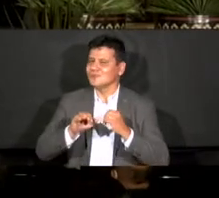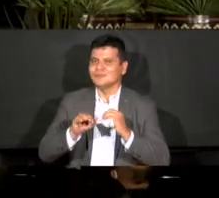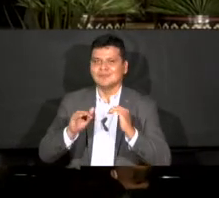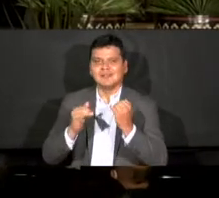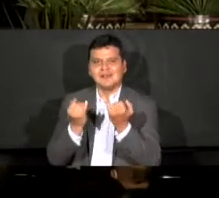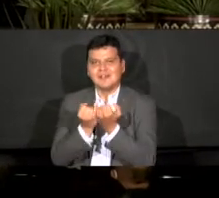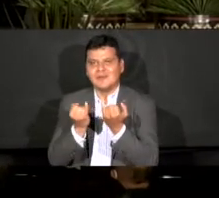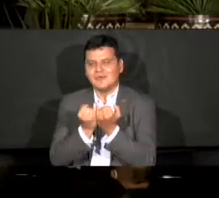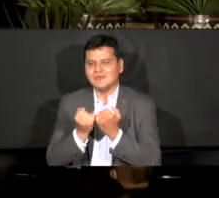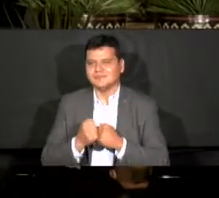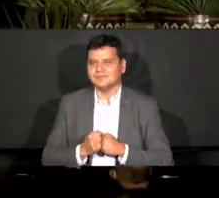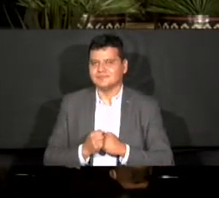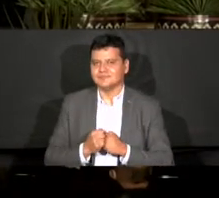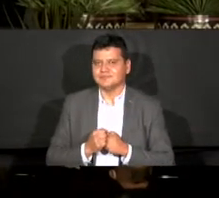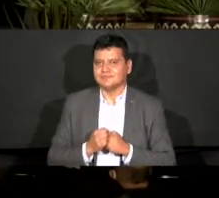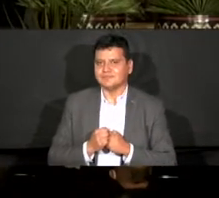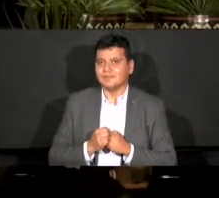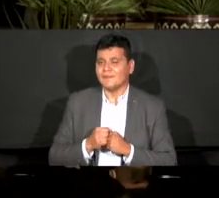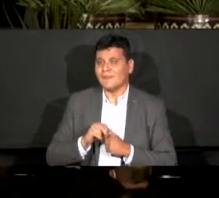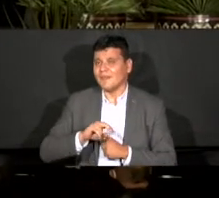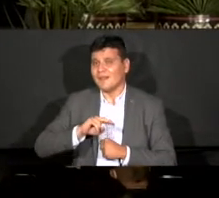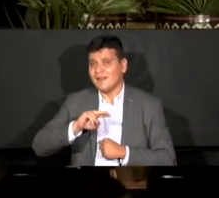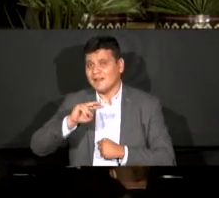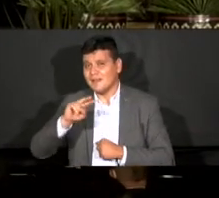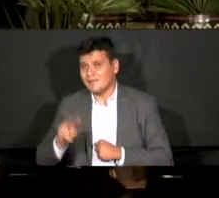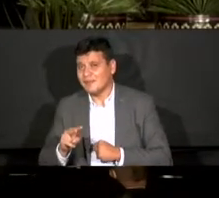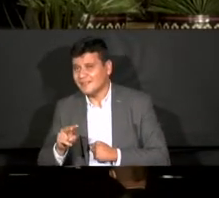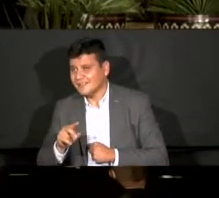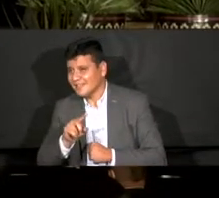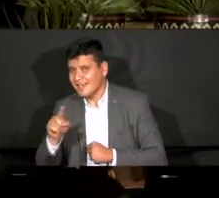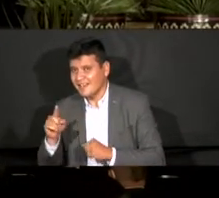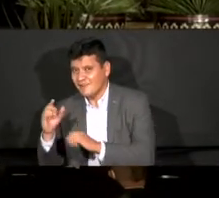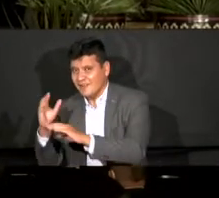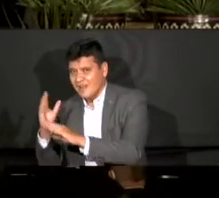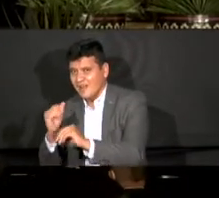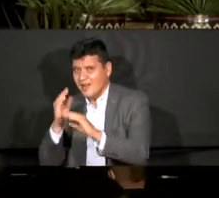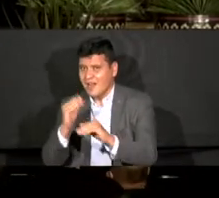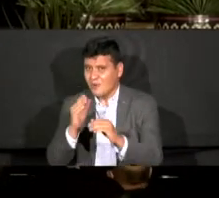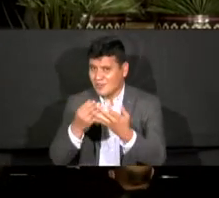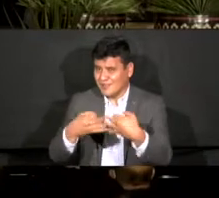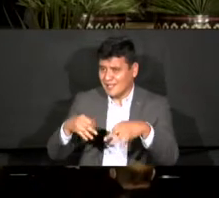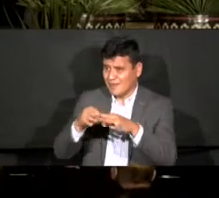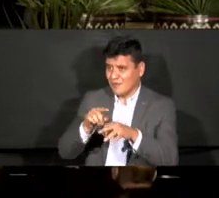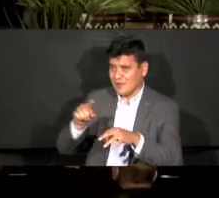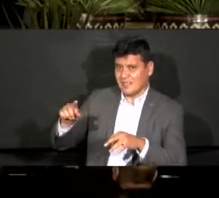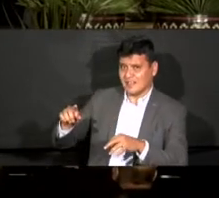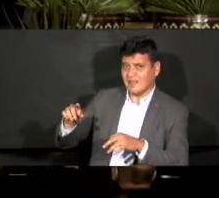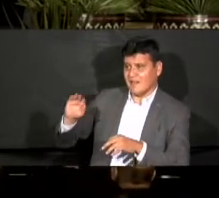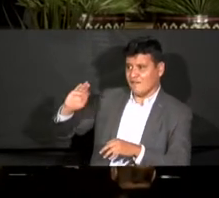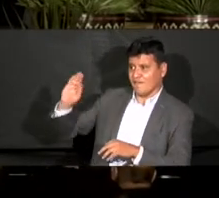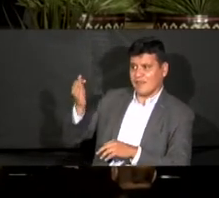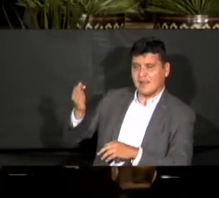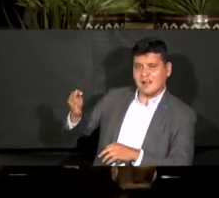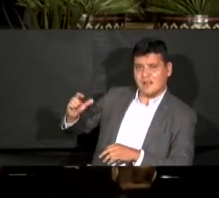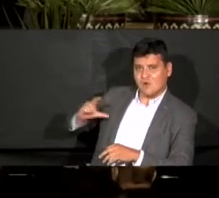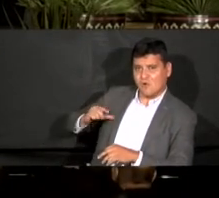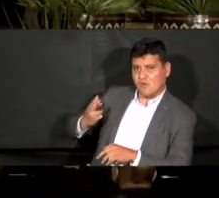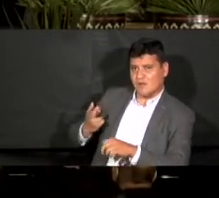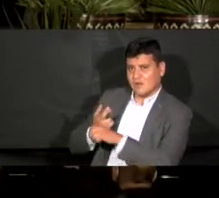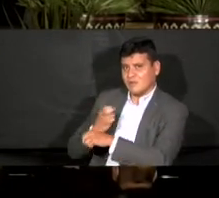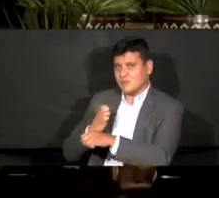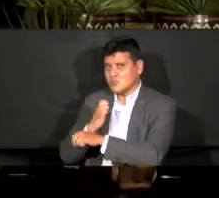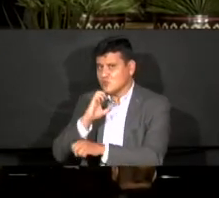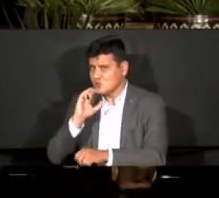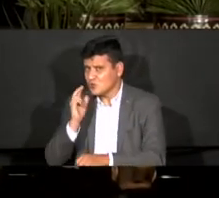a partir de las convergencias y estoy seguro, señora gobernadora, que compartiremos el interés de